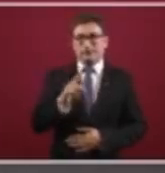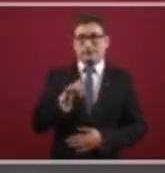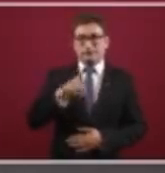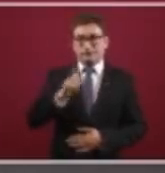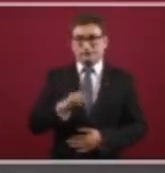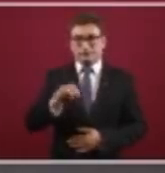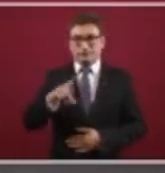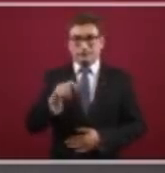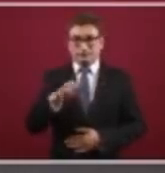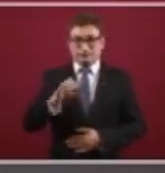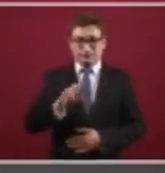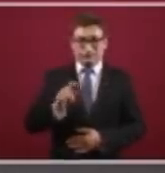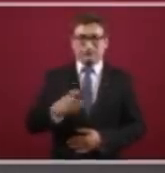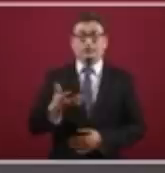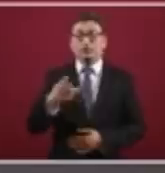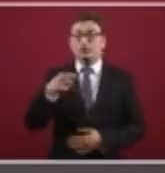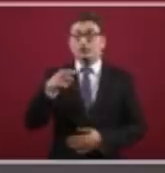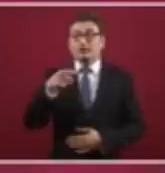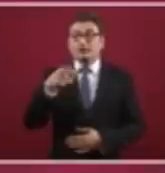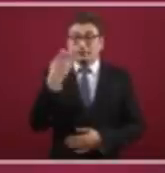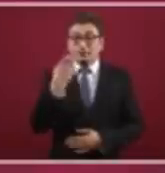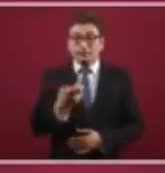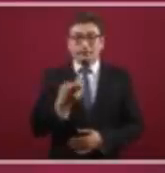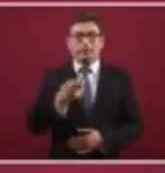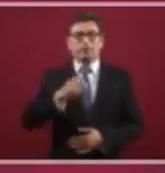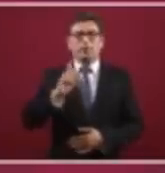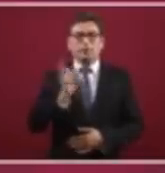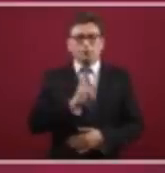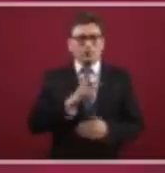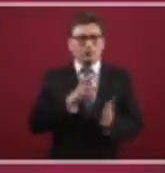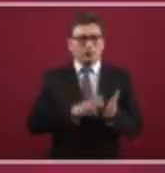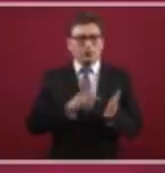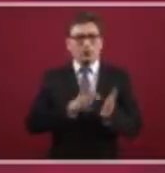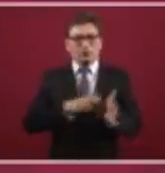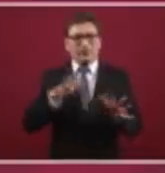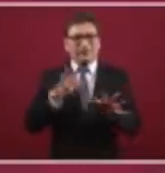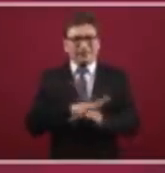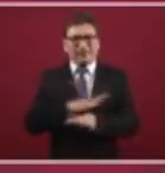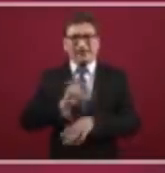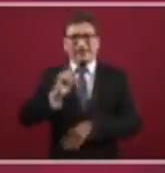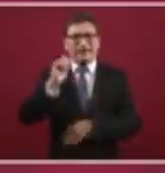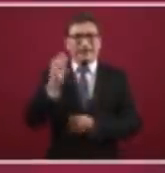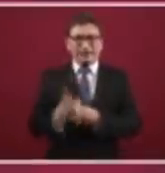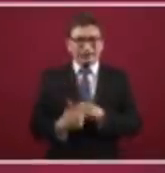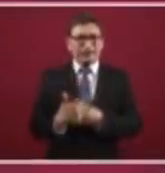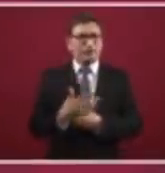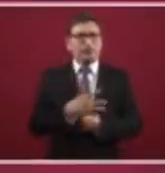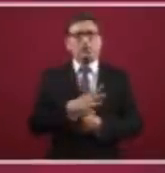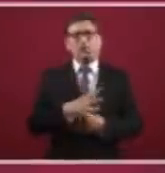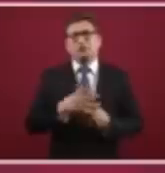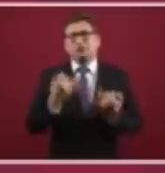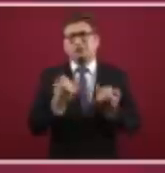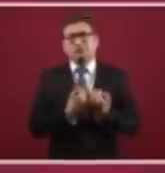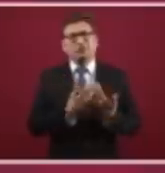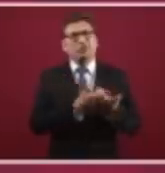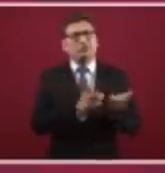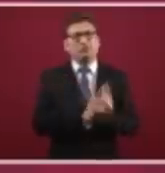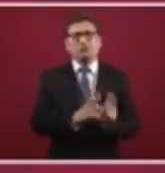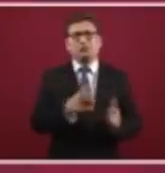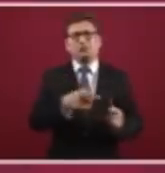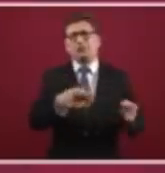entonces cada vez que hay una reforma después hay oposición